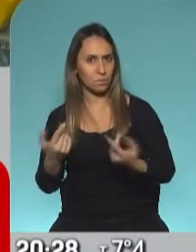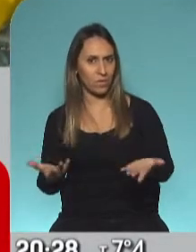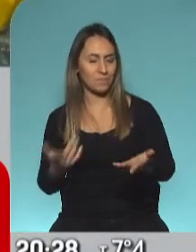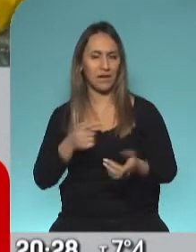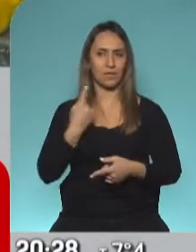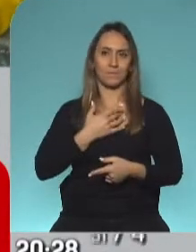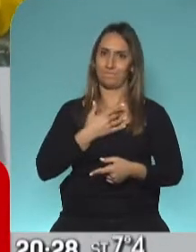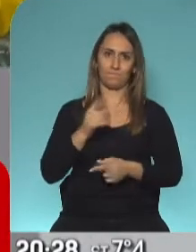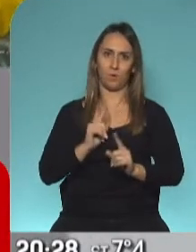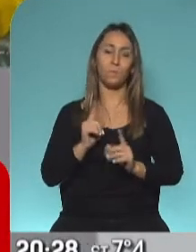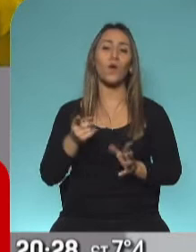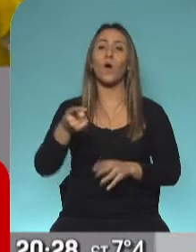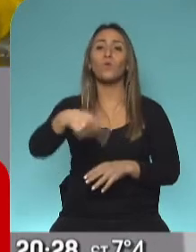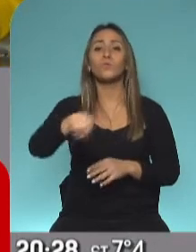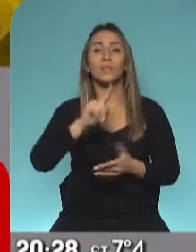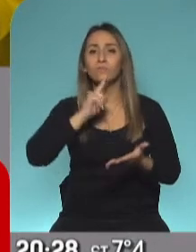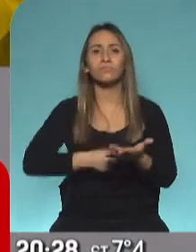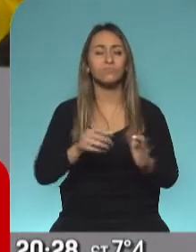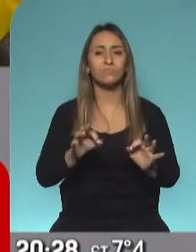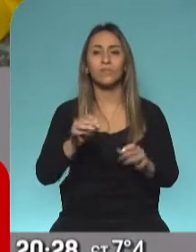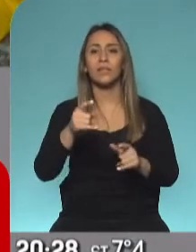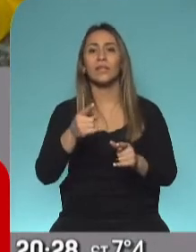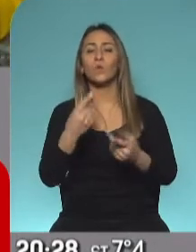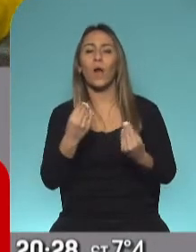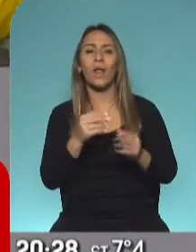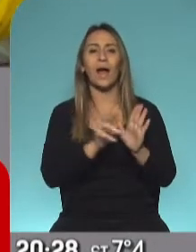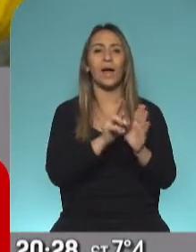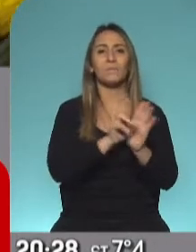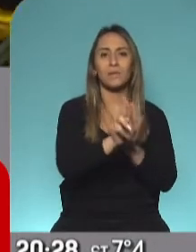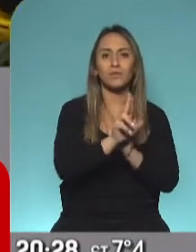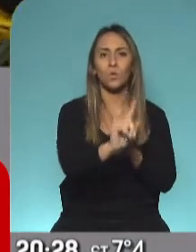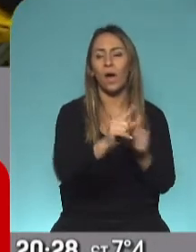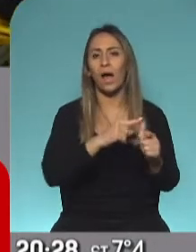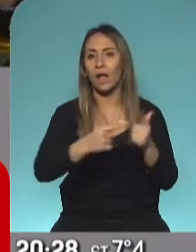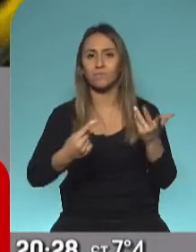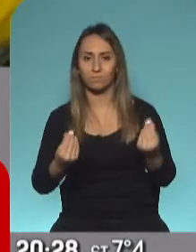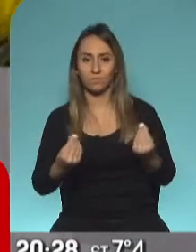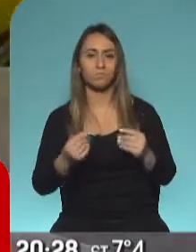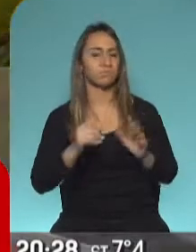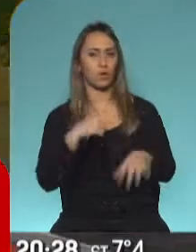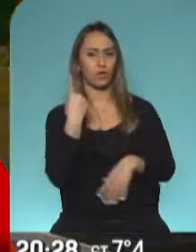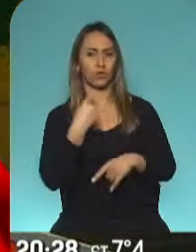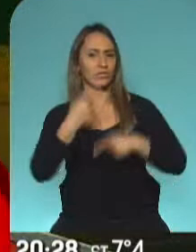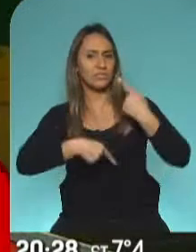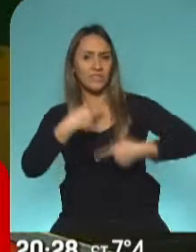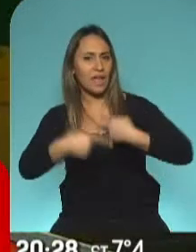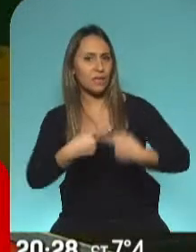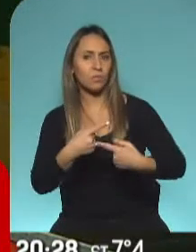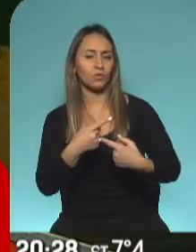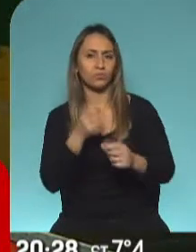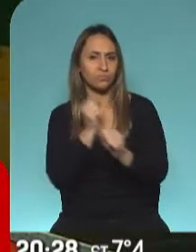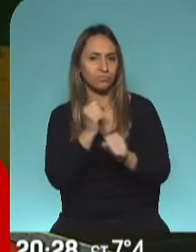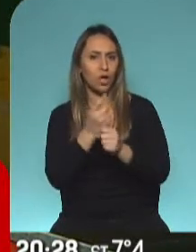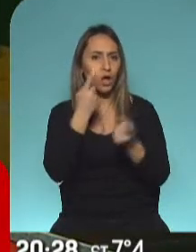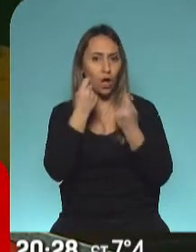implicar que actividades puede incluir pero vamos a seguir monitoreando y esto es algo de lo que consensuamos en